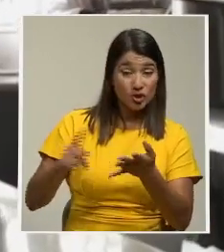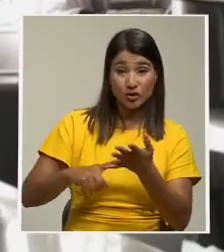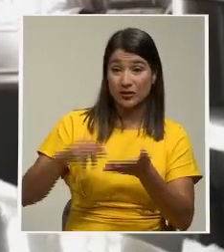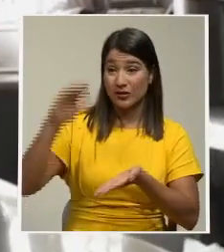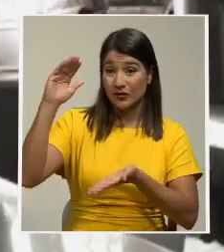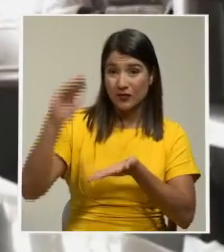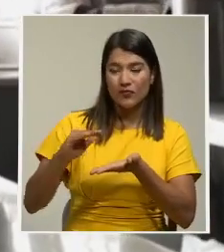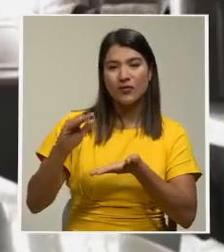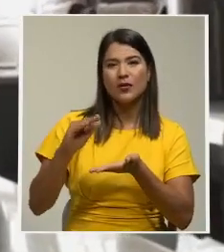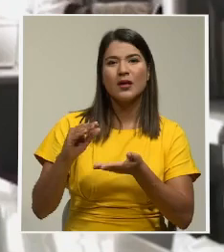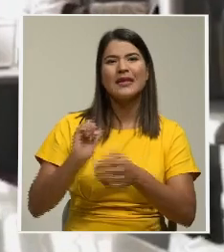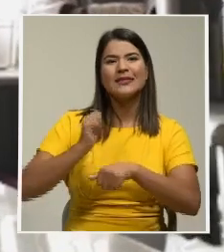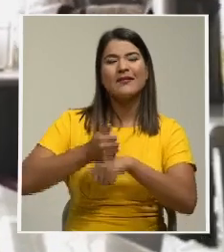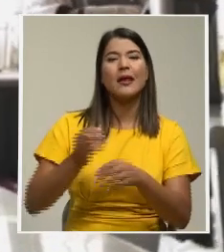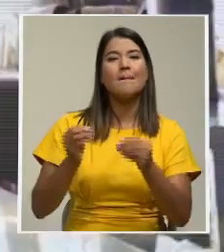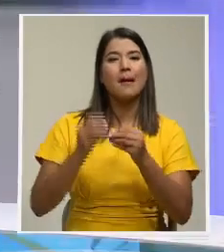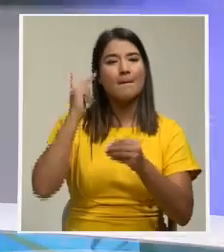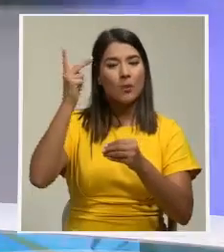políticas de igualdad.